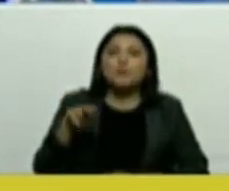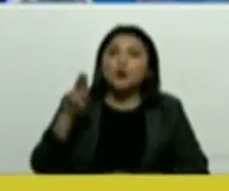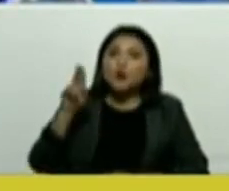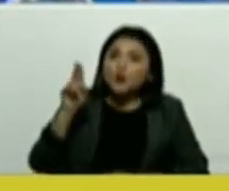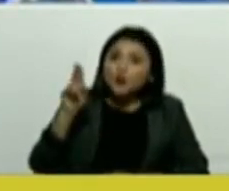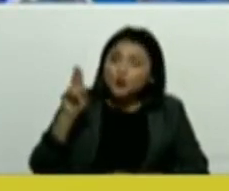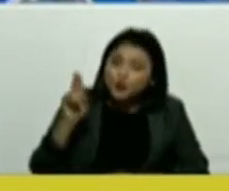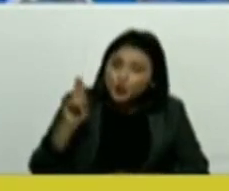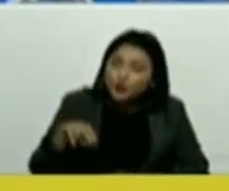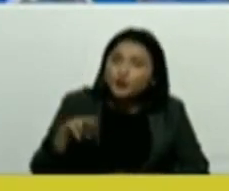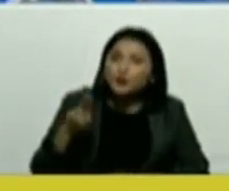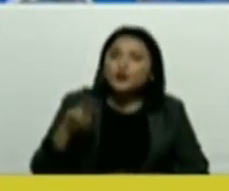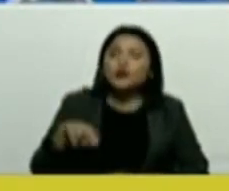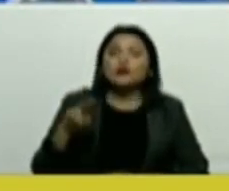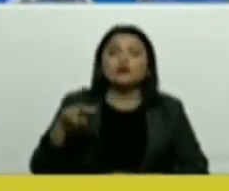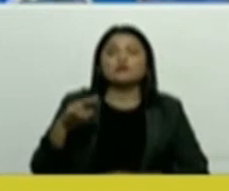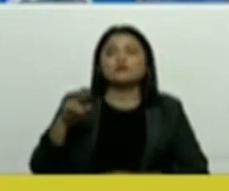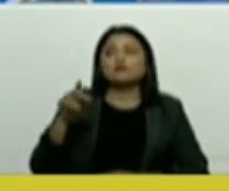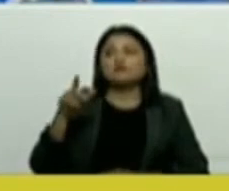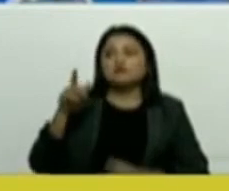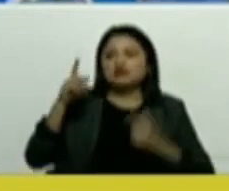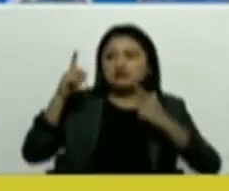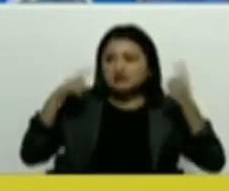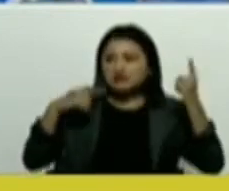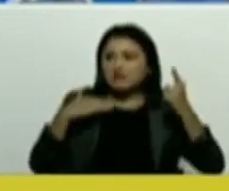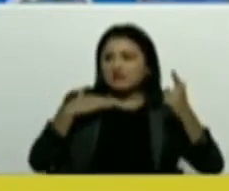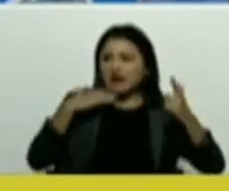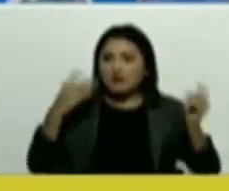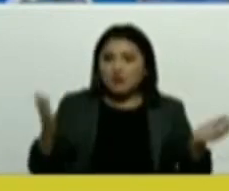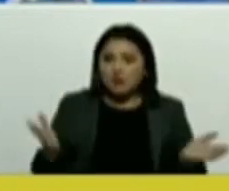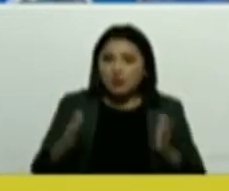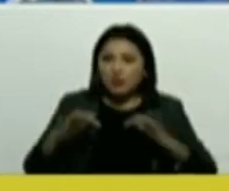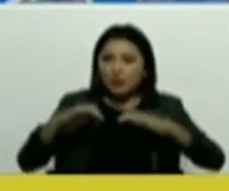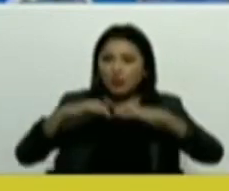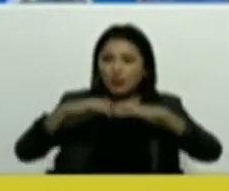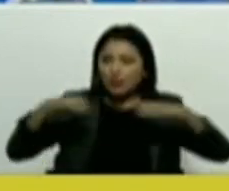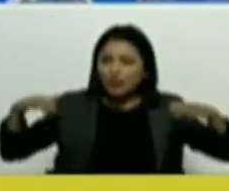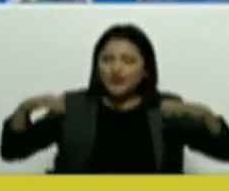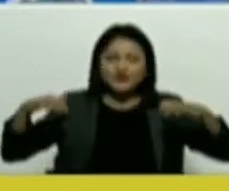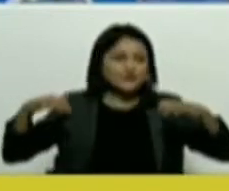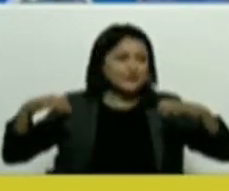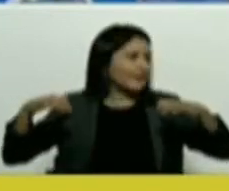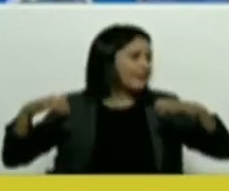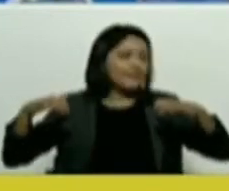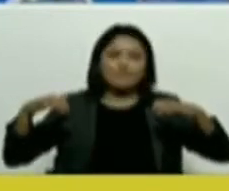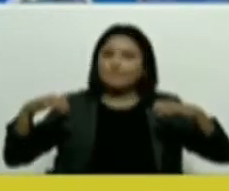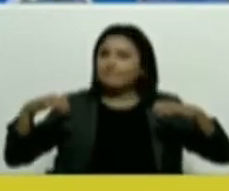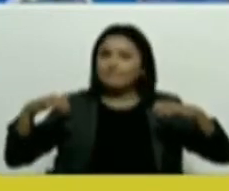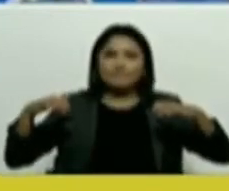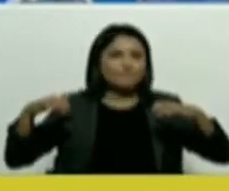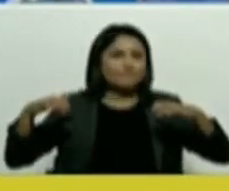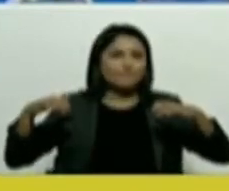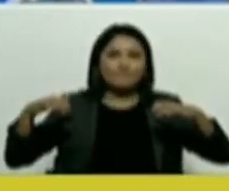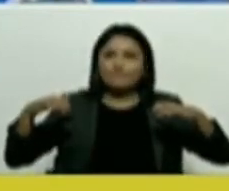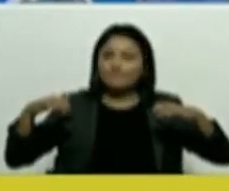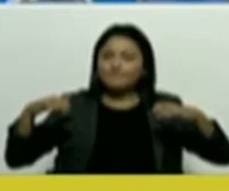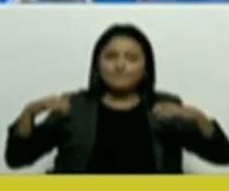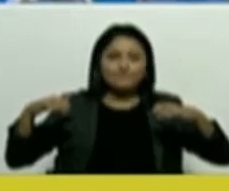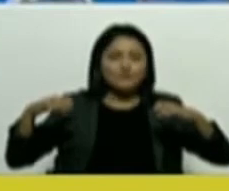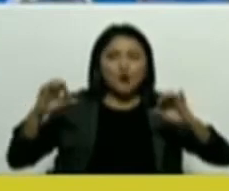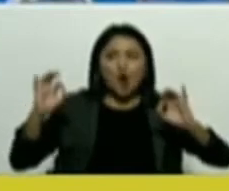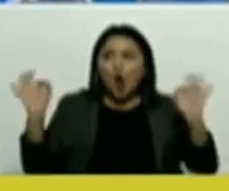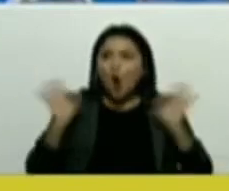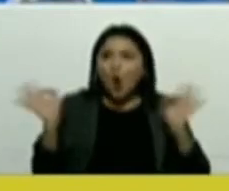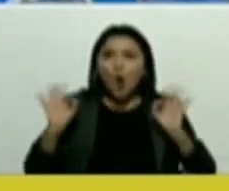exhibited divisiveness, hizo gala de división. bad-mindedness,